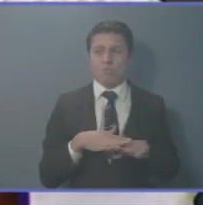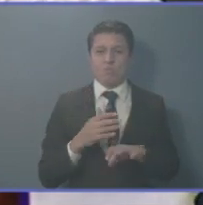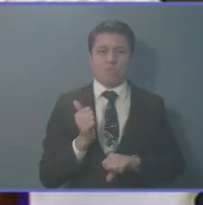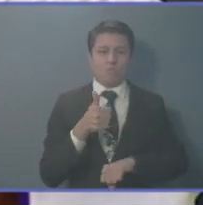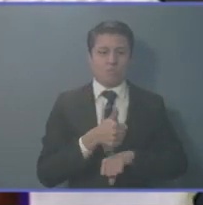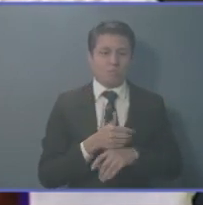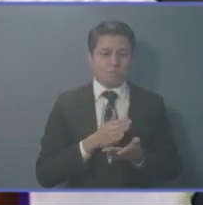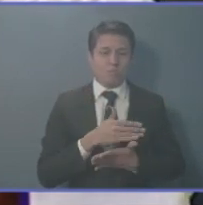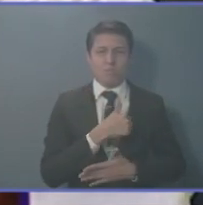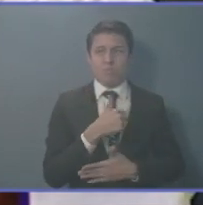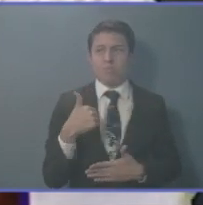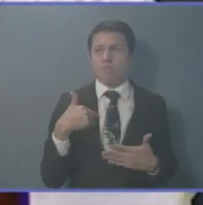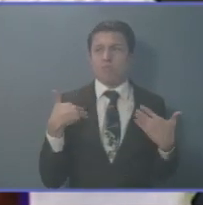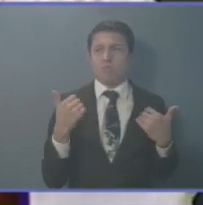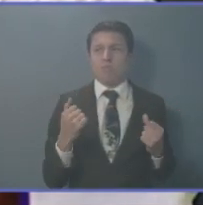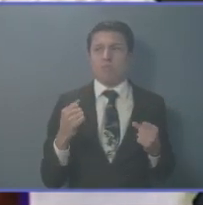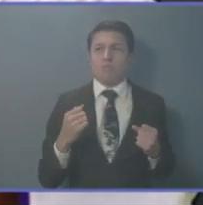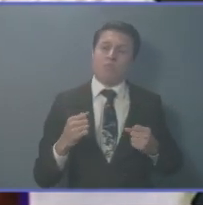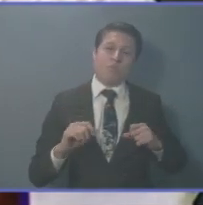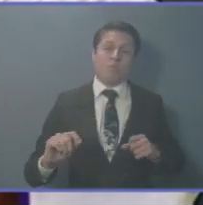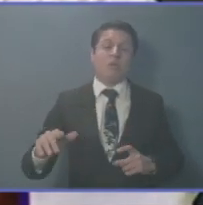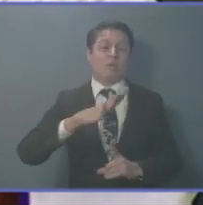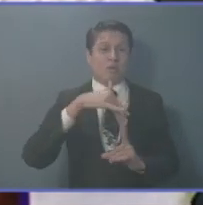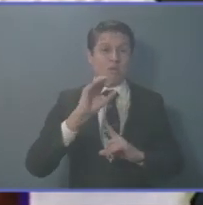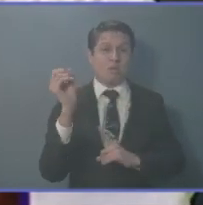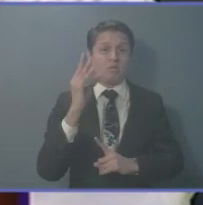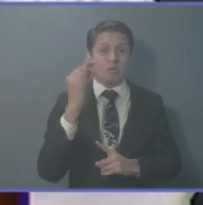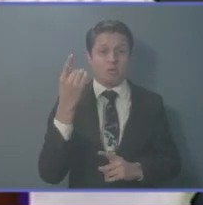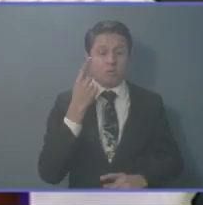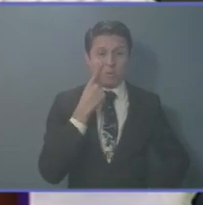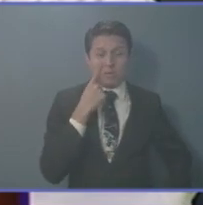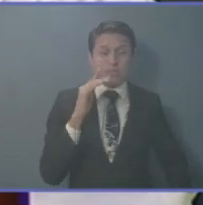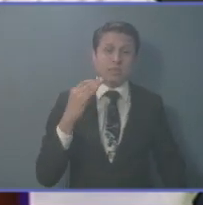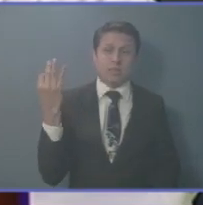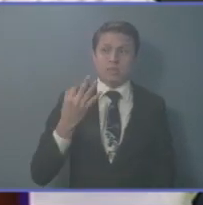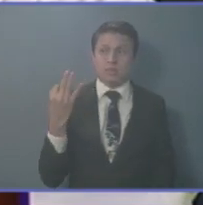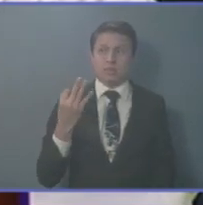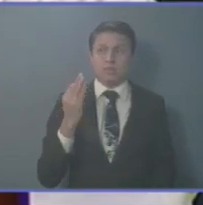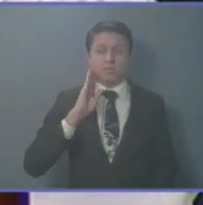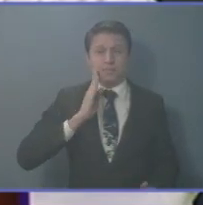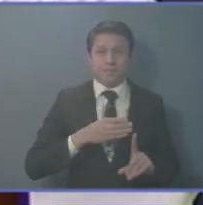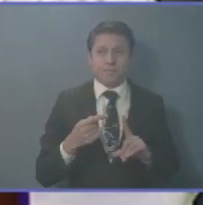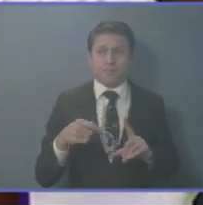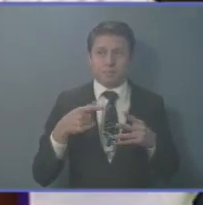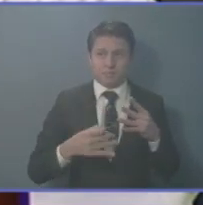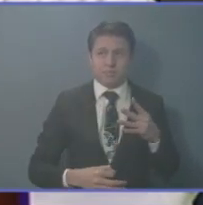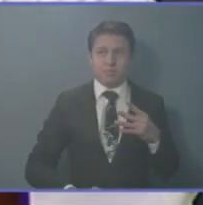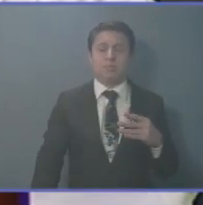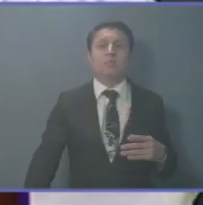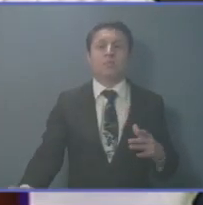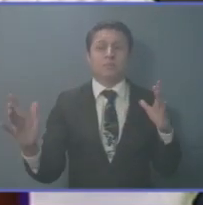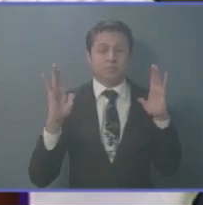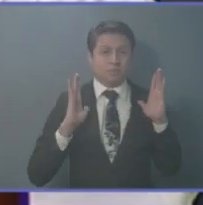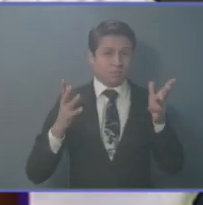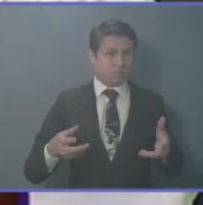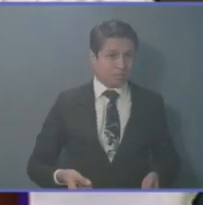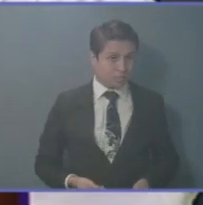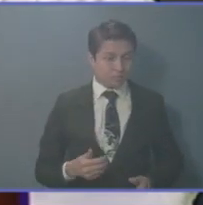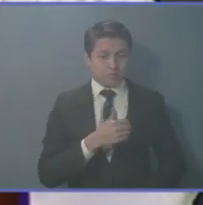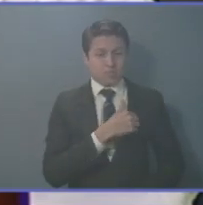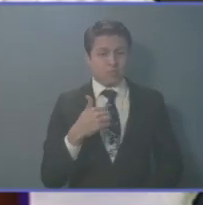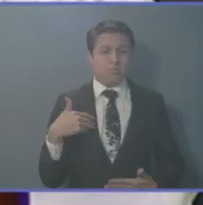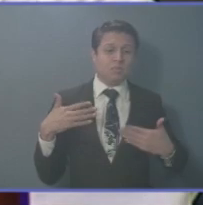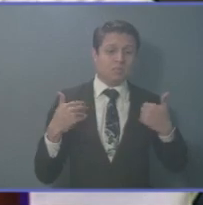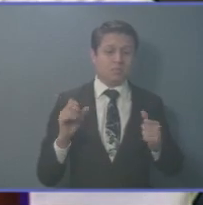por el Ministerio de Salud para la atención de esta emergencia. En caso de ser necesario para los fines del presente decreto, el órgano ejecutivo en el ramo de salud podrá conocer